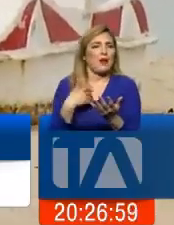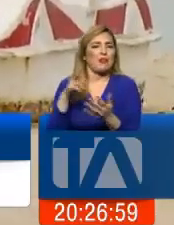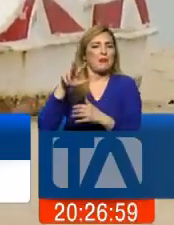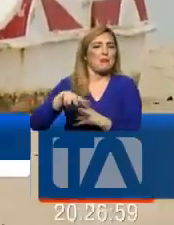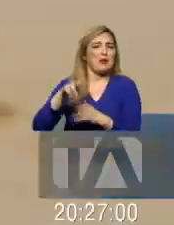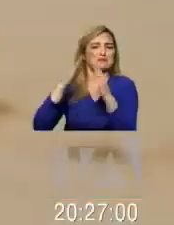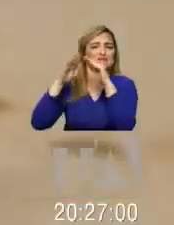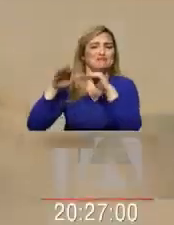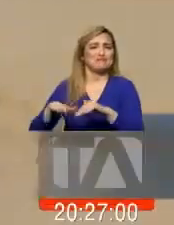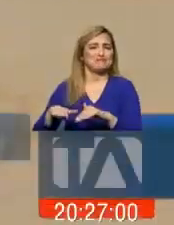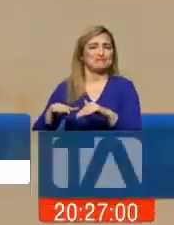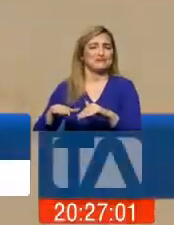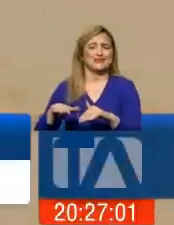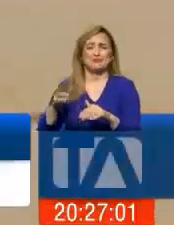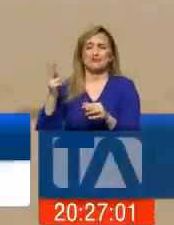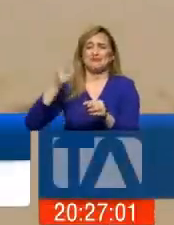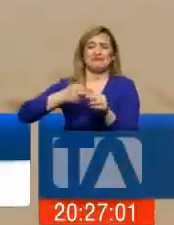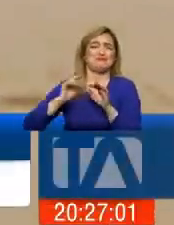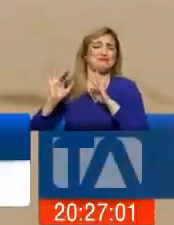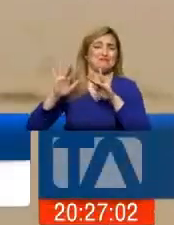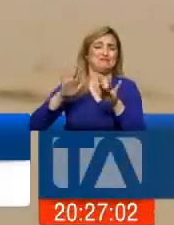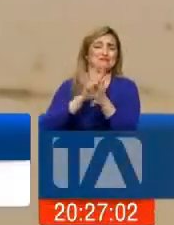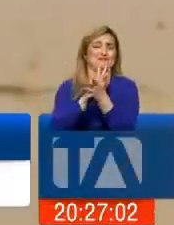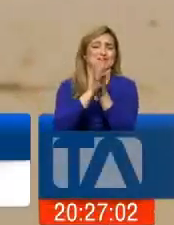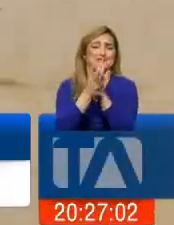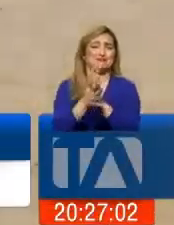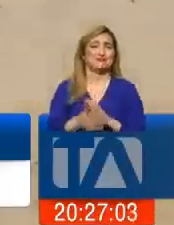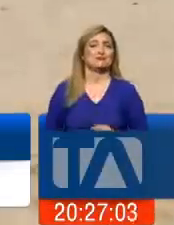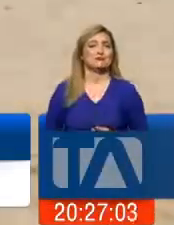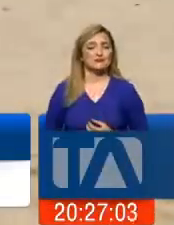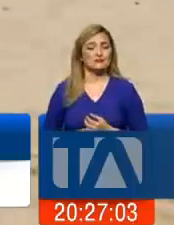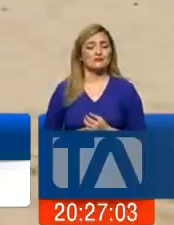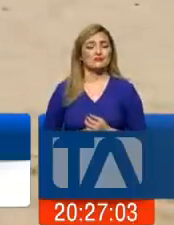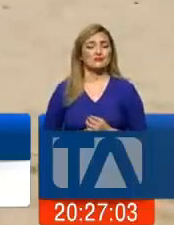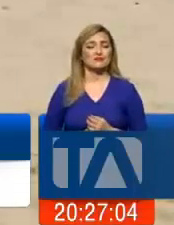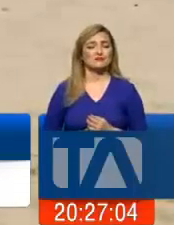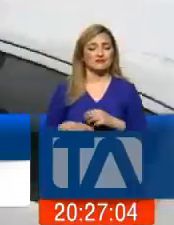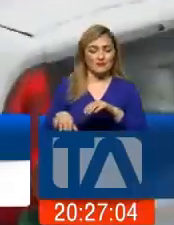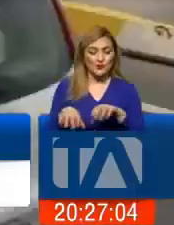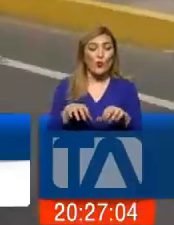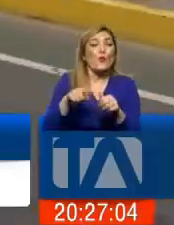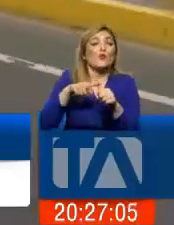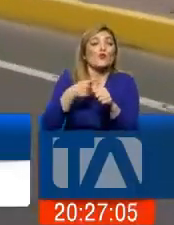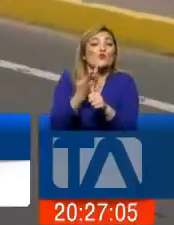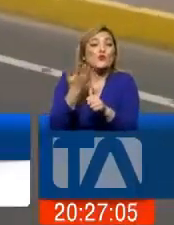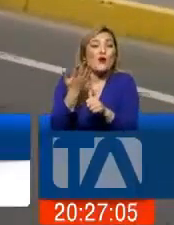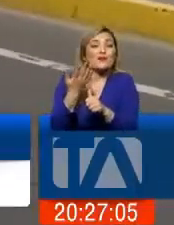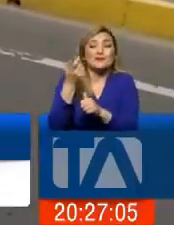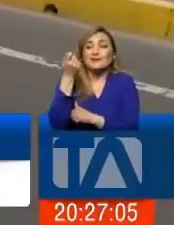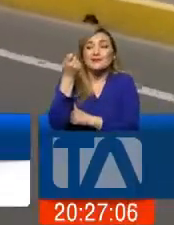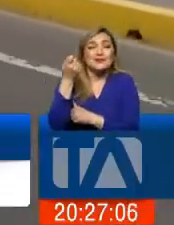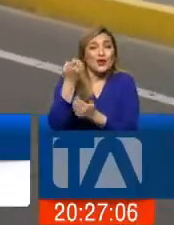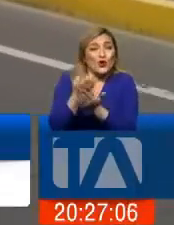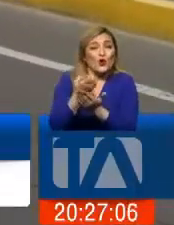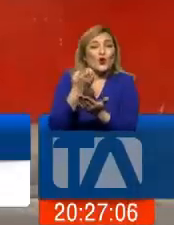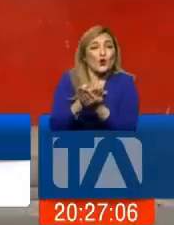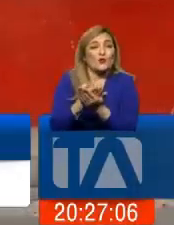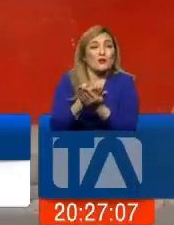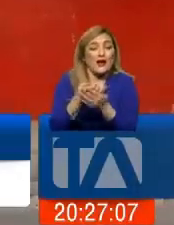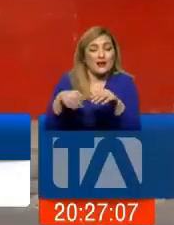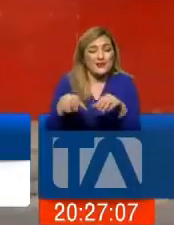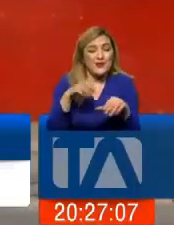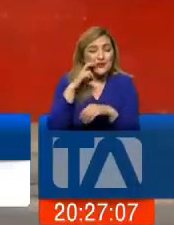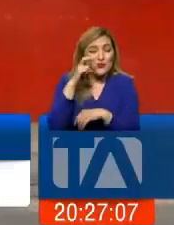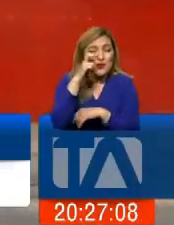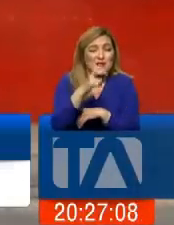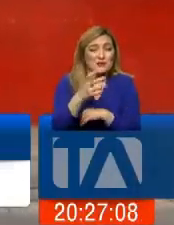Es en la que ya ni siquiera de las pisadas de los turistas quedan huellas. Y es que la actividad, principal fuente de ingresos de este cantón con la llegada